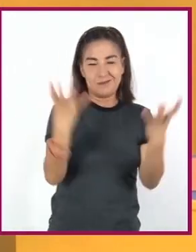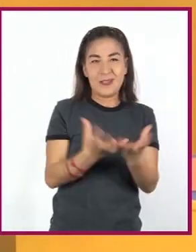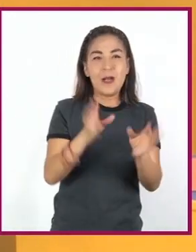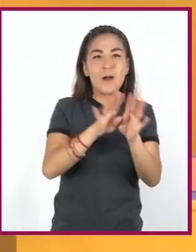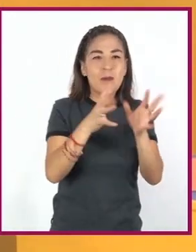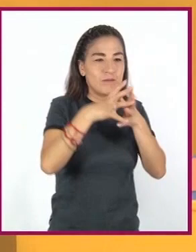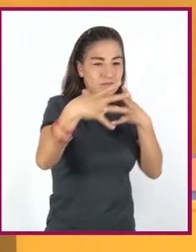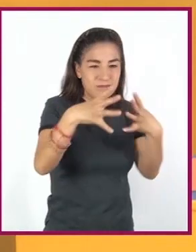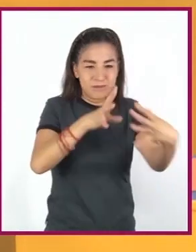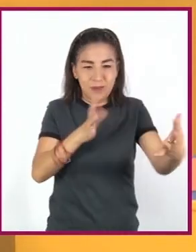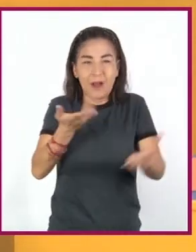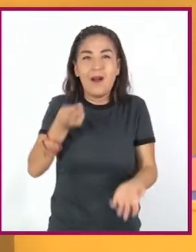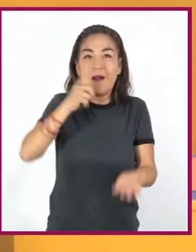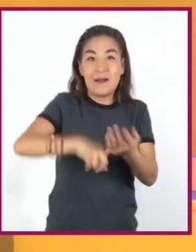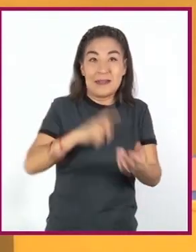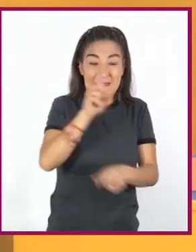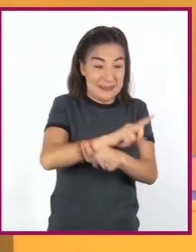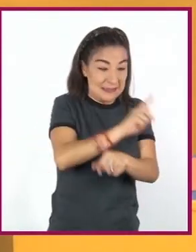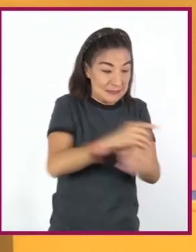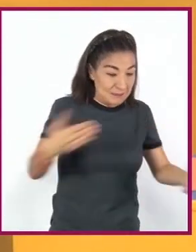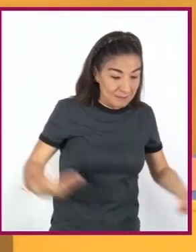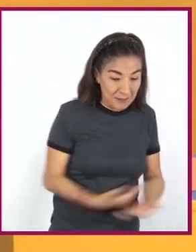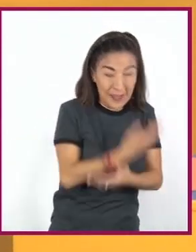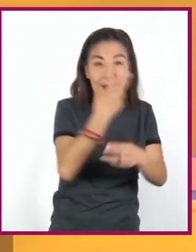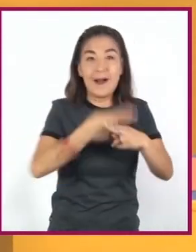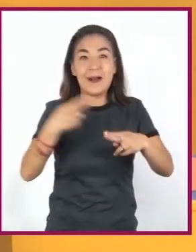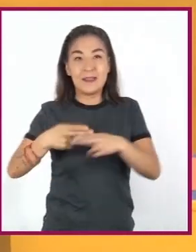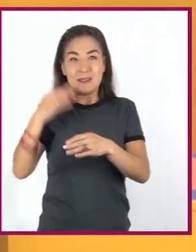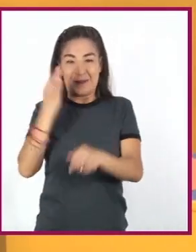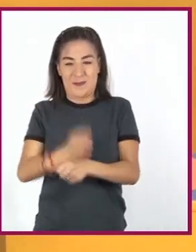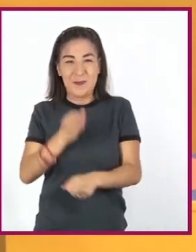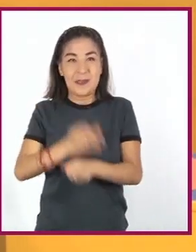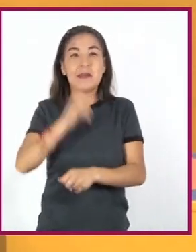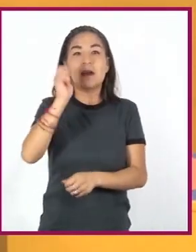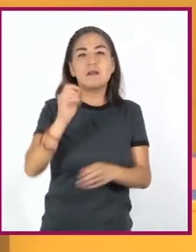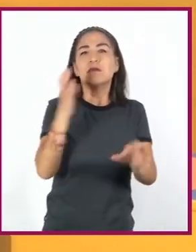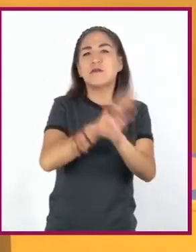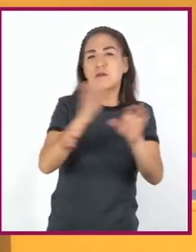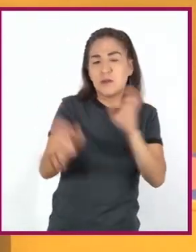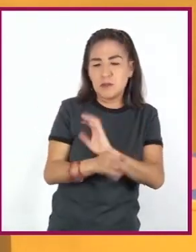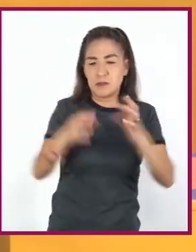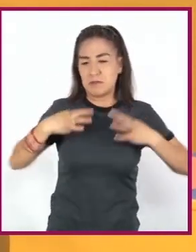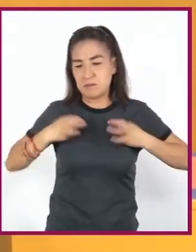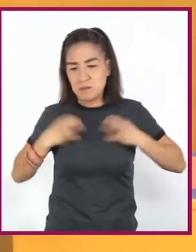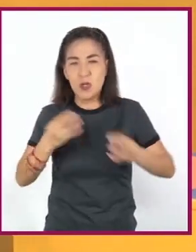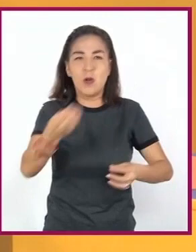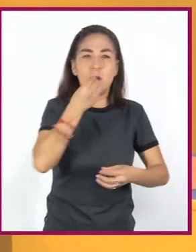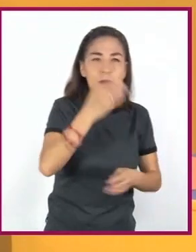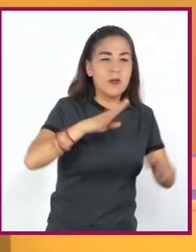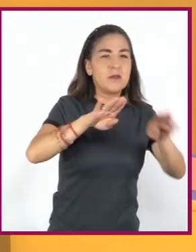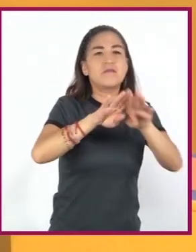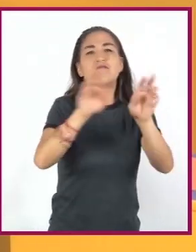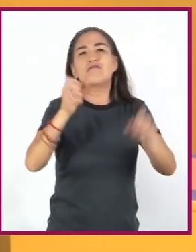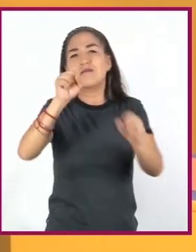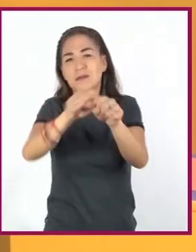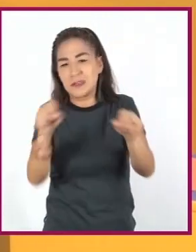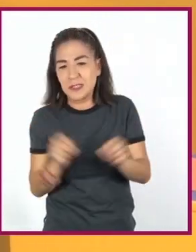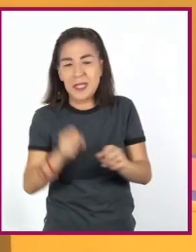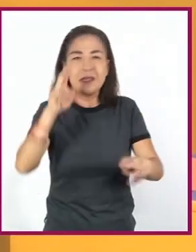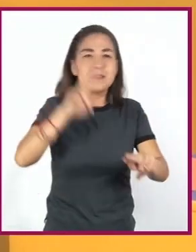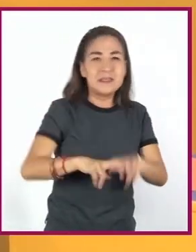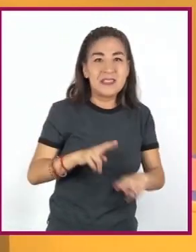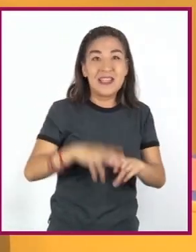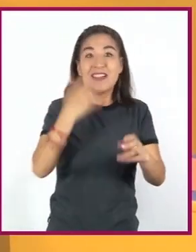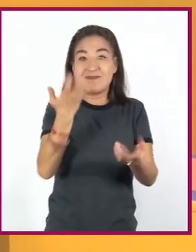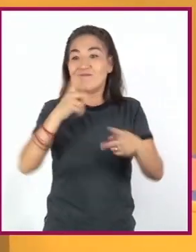lo que conocemos desde que nacemos, los objetos que nos rodean, alimentos, vestidos, muebles, entre otros, son cuerpos